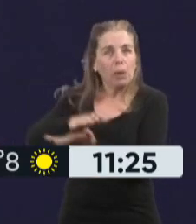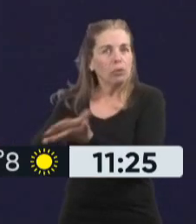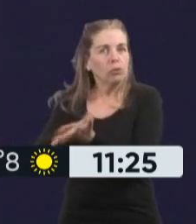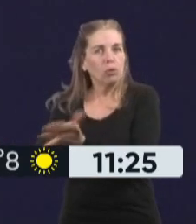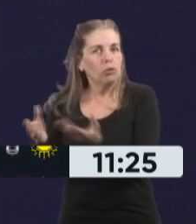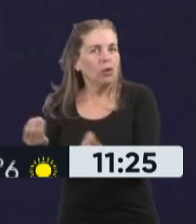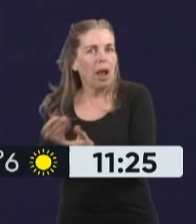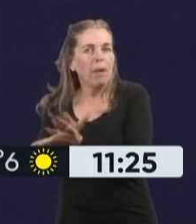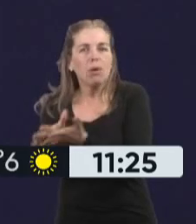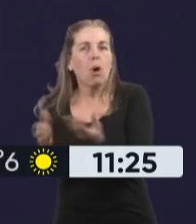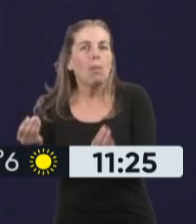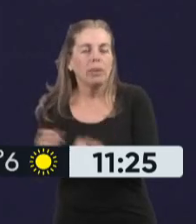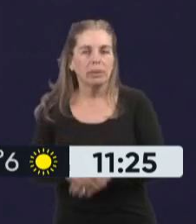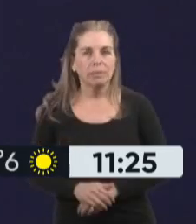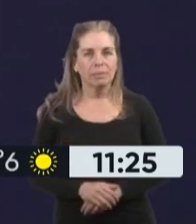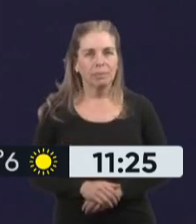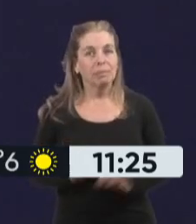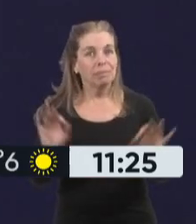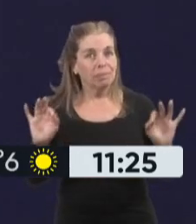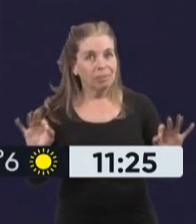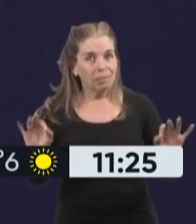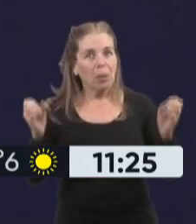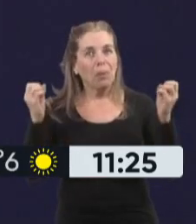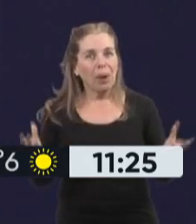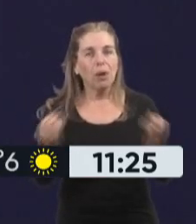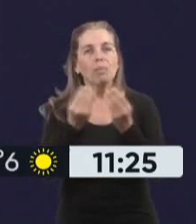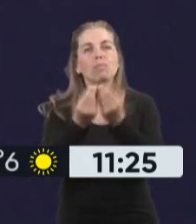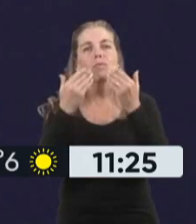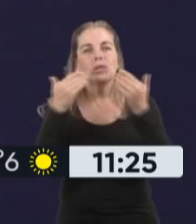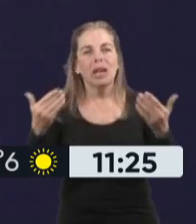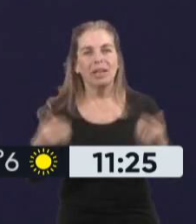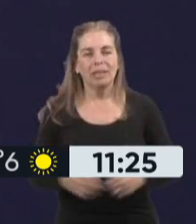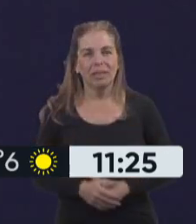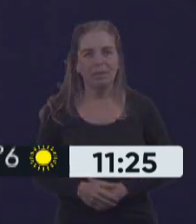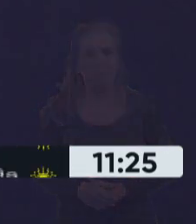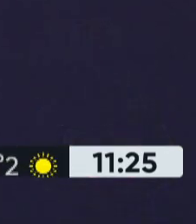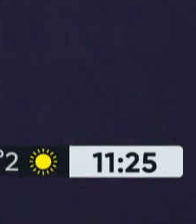qué es lo mejor para el espacio. ¿Listo? Bueno, muchísimas gracias.